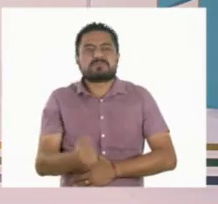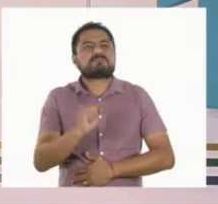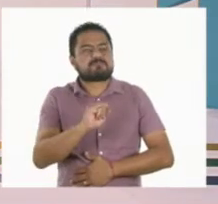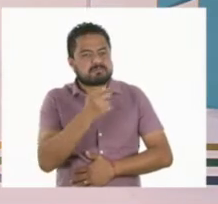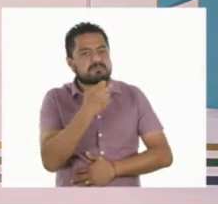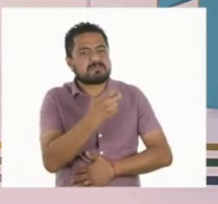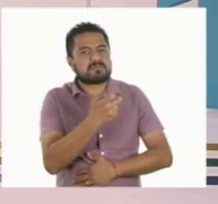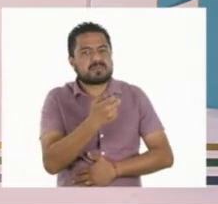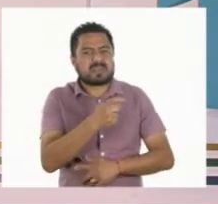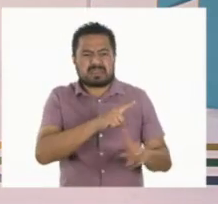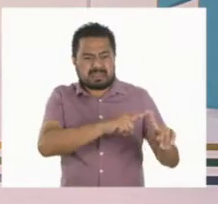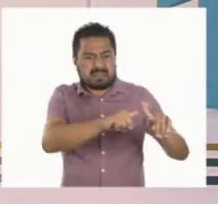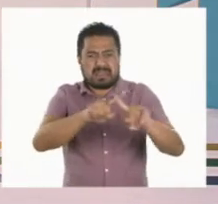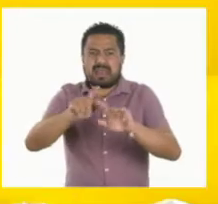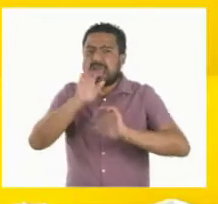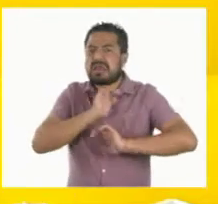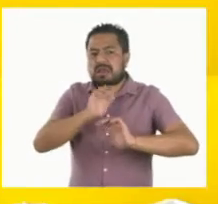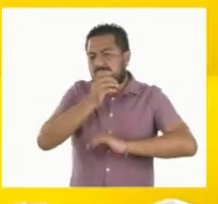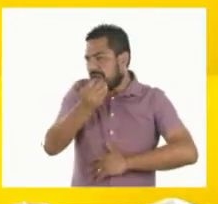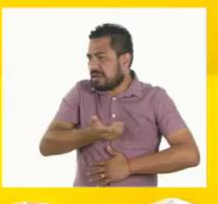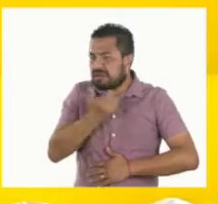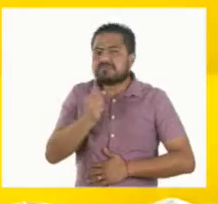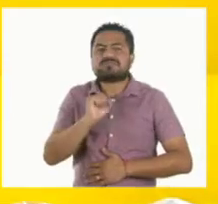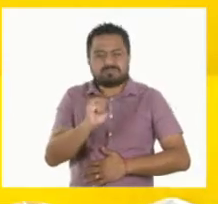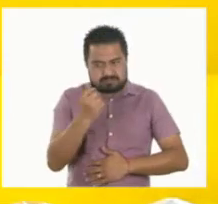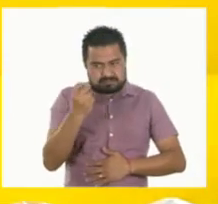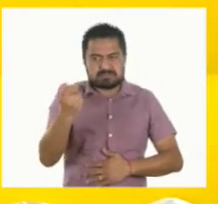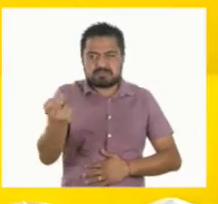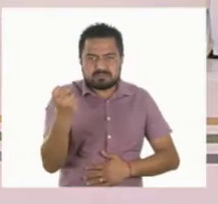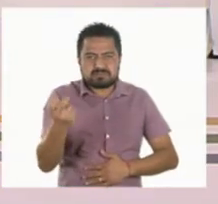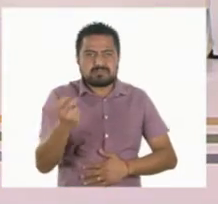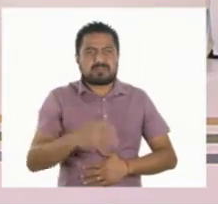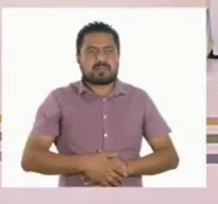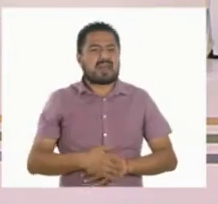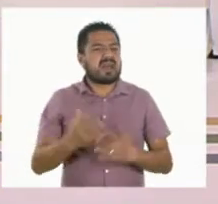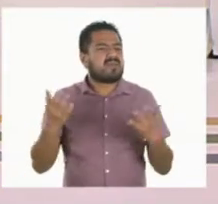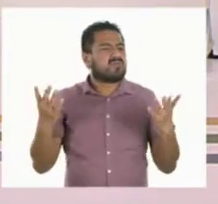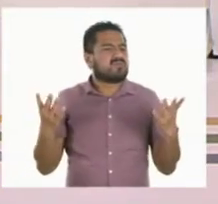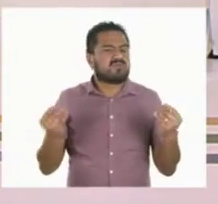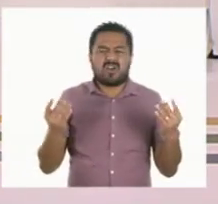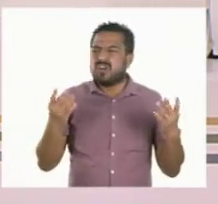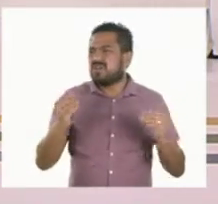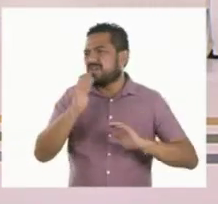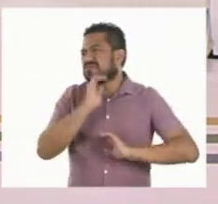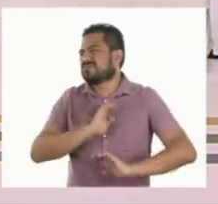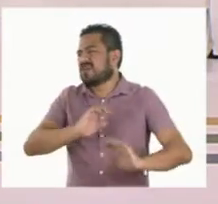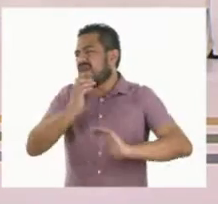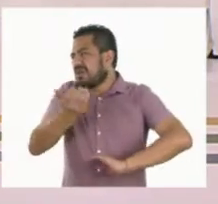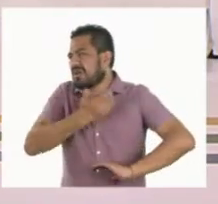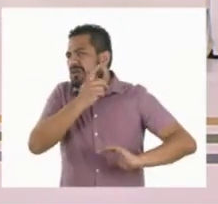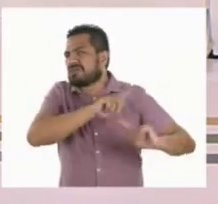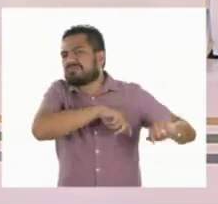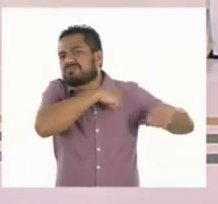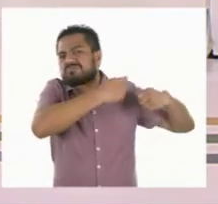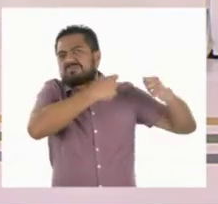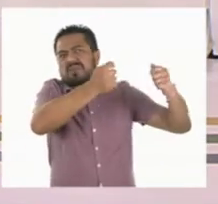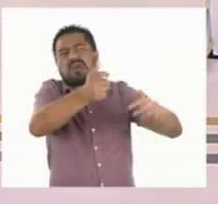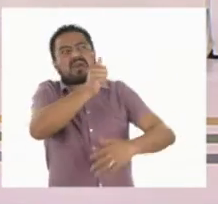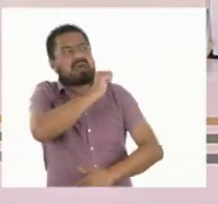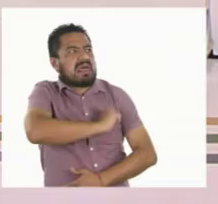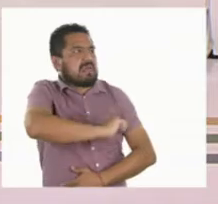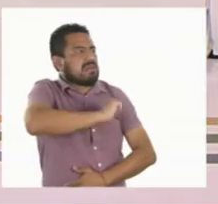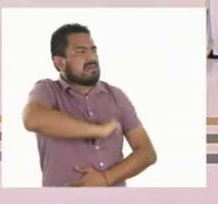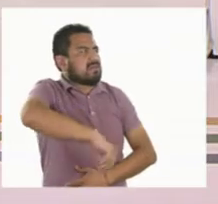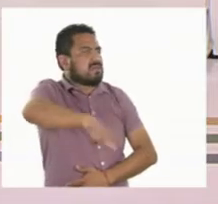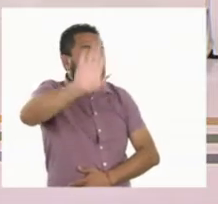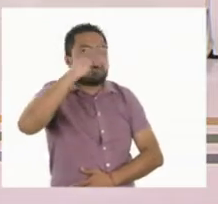pues una gran variedad de canciones tradicionales, ¿no? Así es, así es, así es. Hay muchísimas, muchísimas canciones tradicionales. Yo esta,